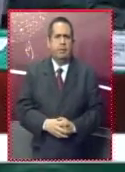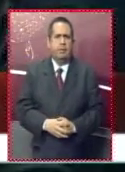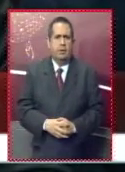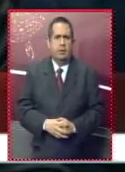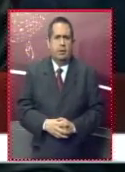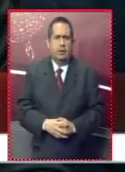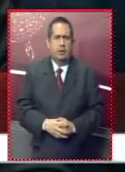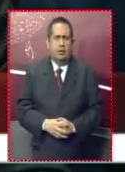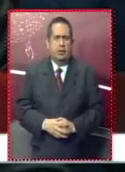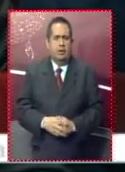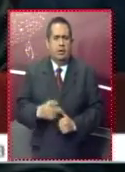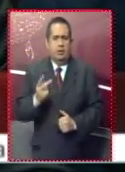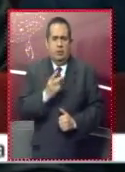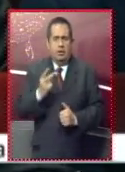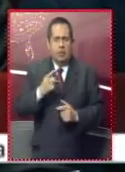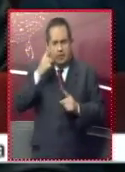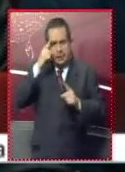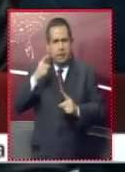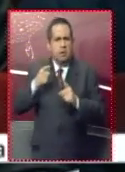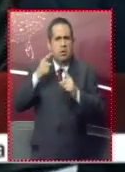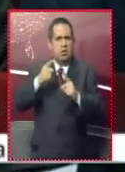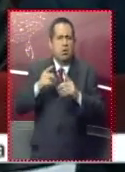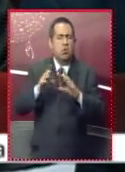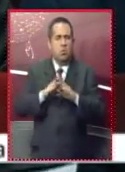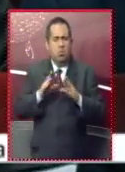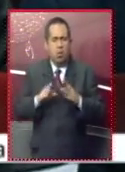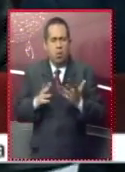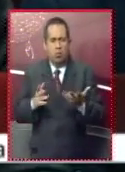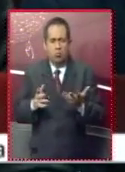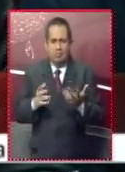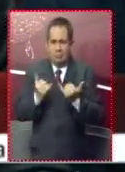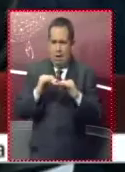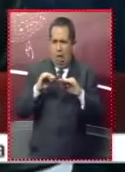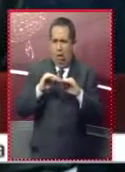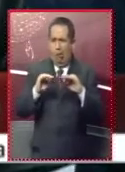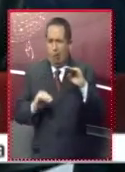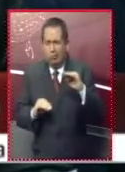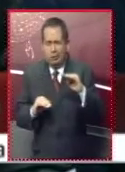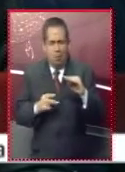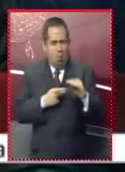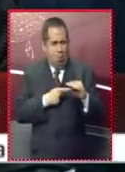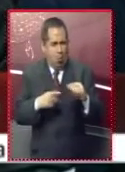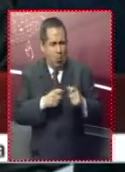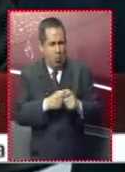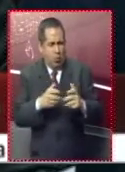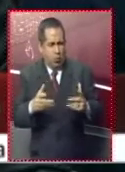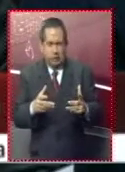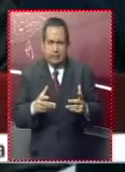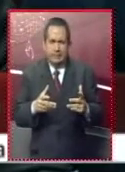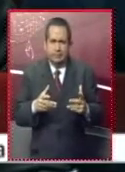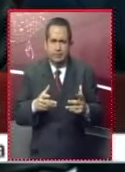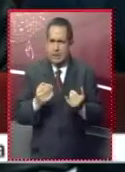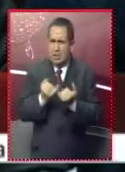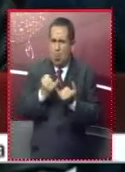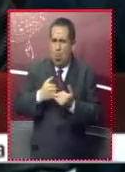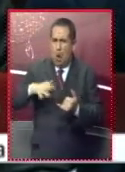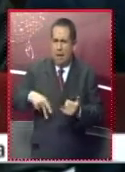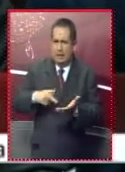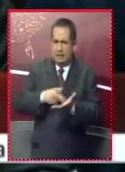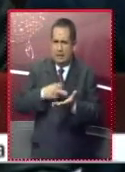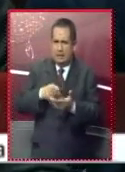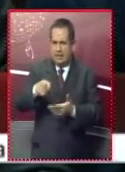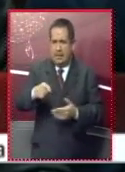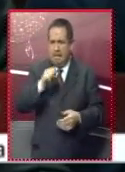Y que llevan justamente el propósito de combatir la desigualdad y la pobreza, porque como ustedes lo remarcan, incluso